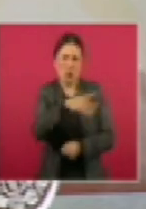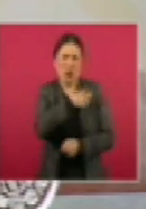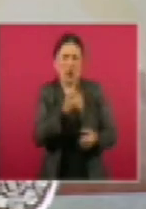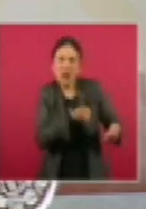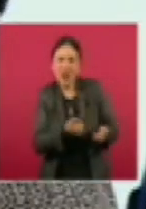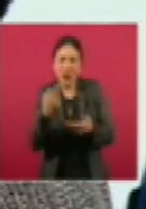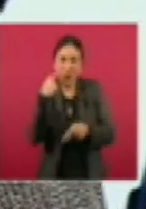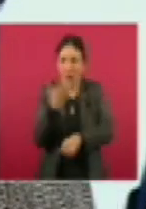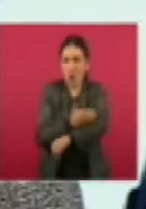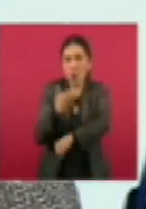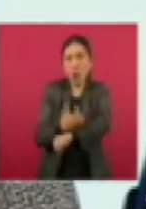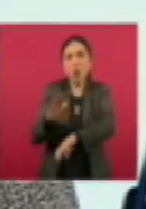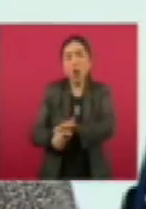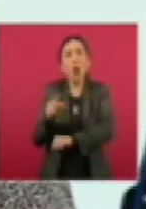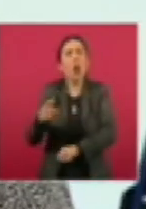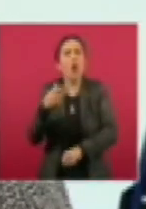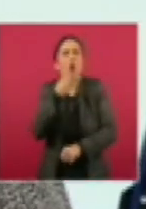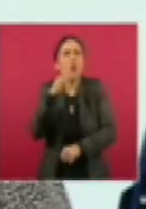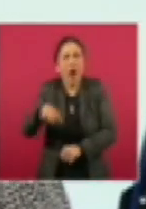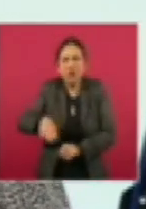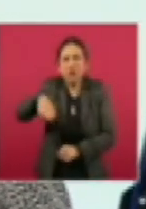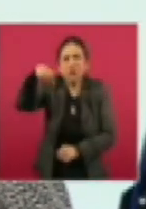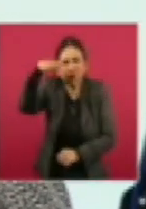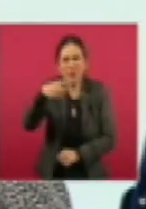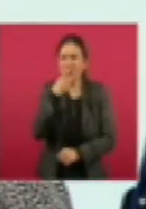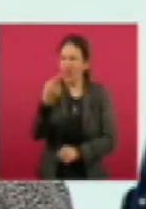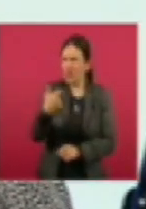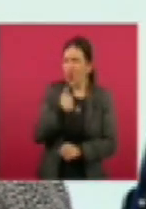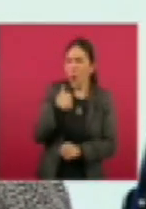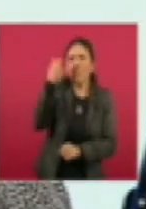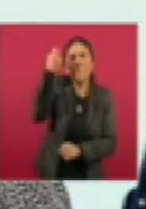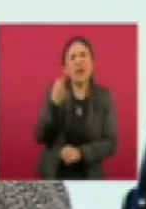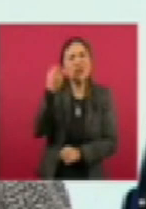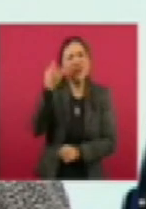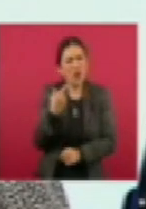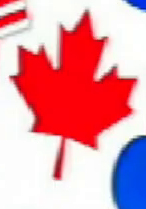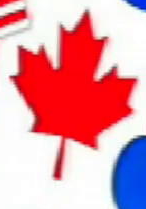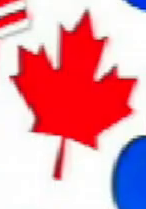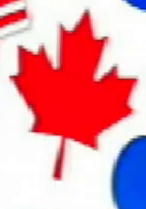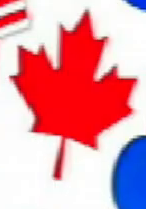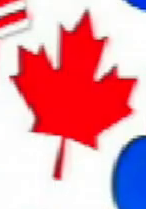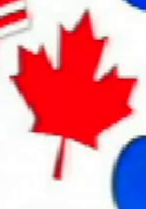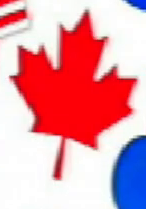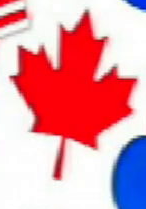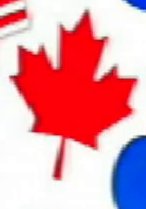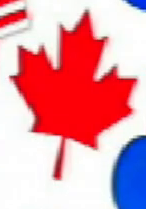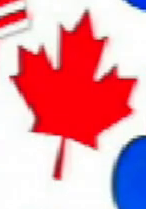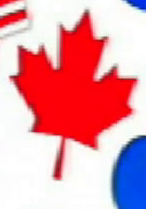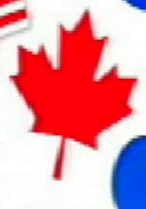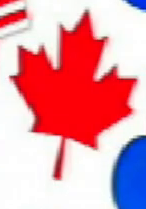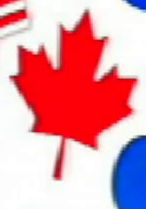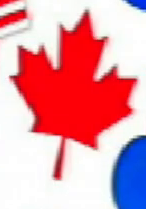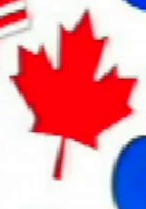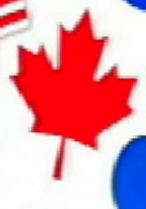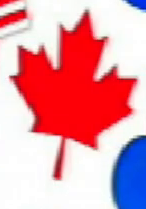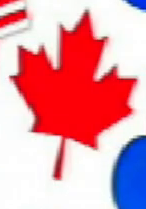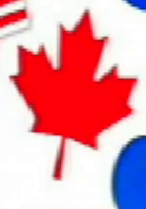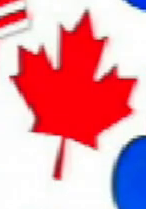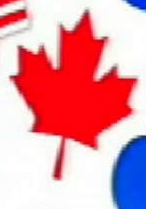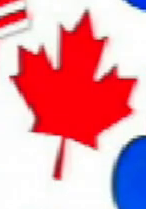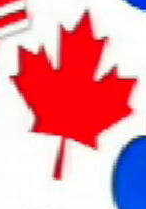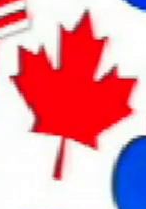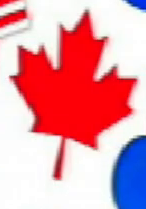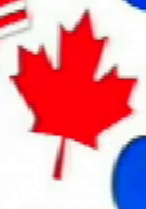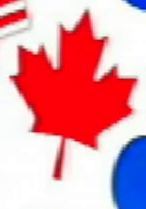¿no? Donde ya nos demostraron los antecedentes que muy probablemente México no tiene la razón, ¿no? Ya tenemos